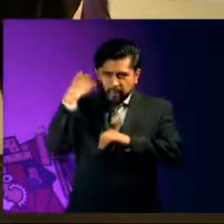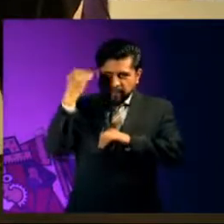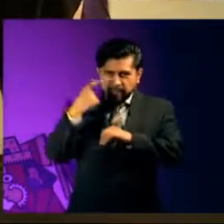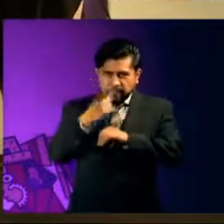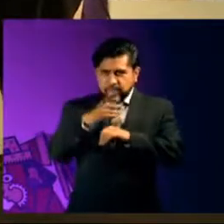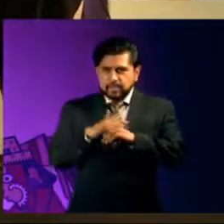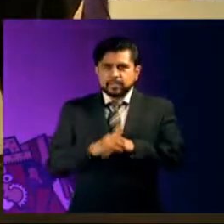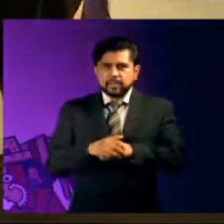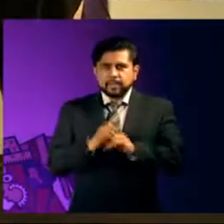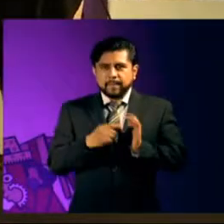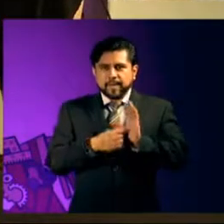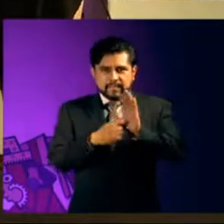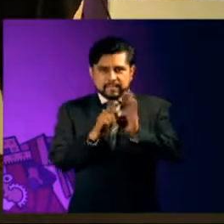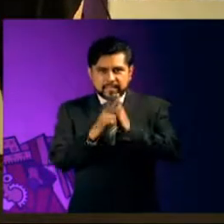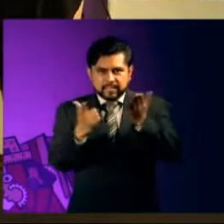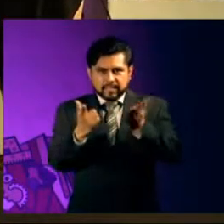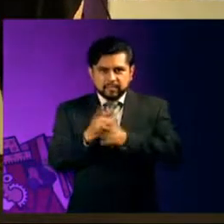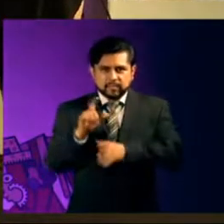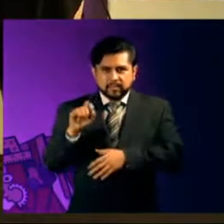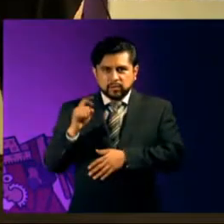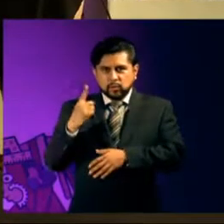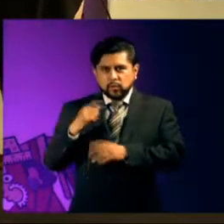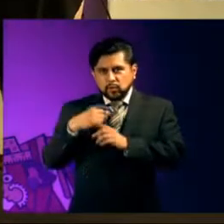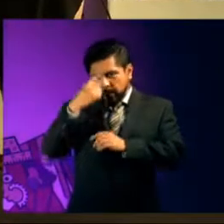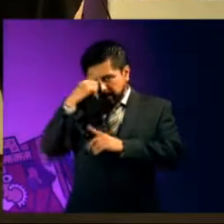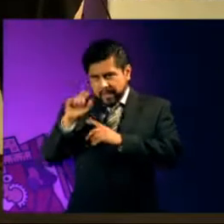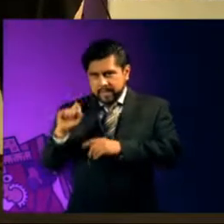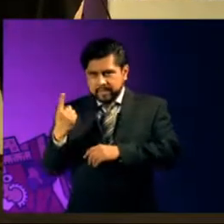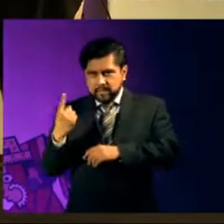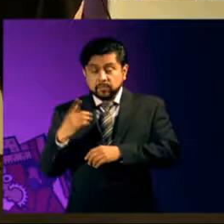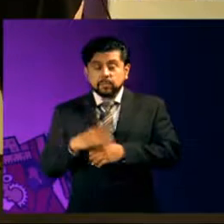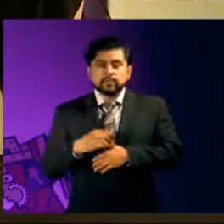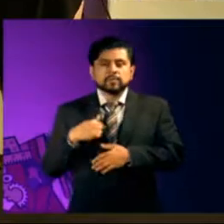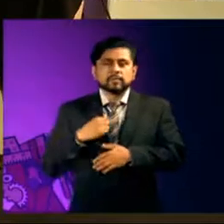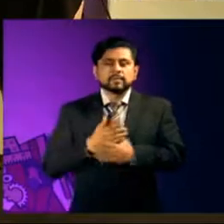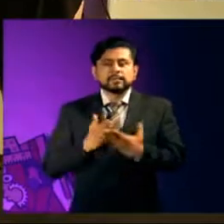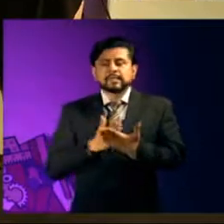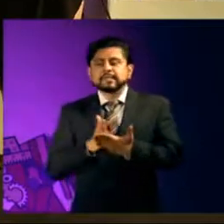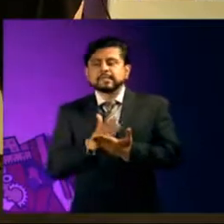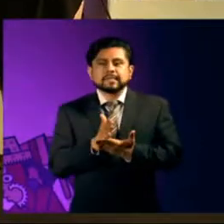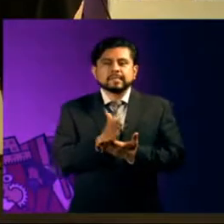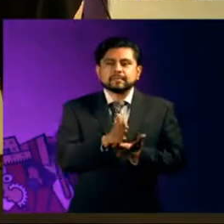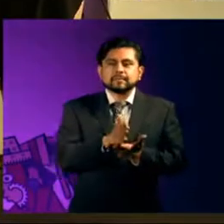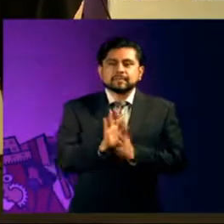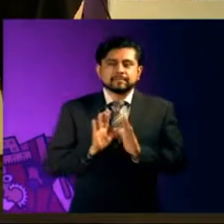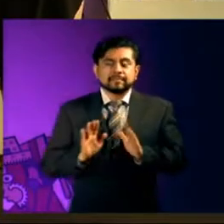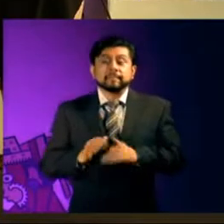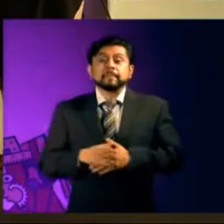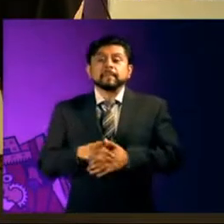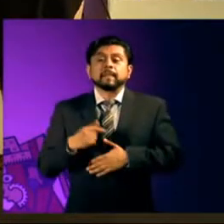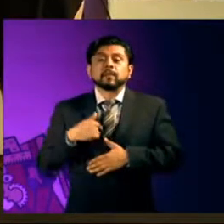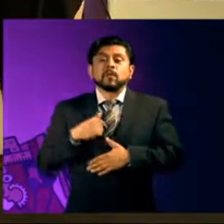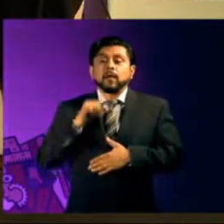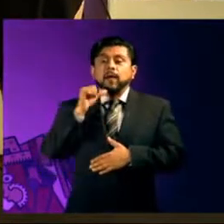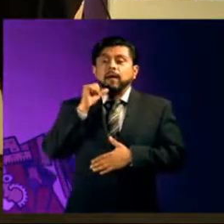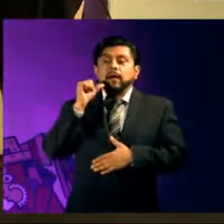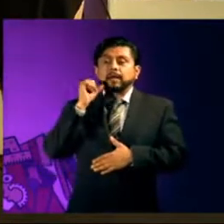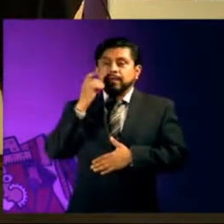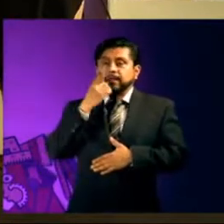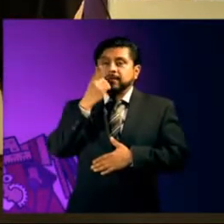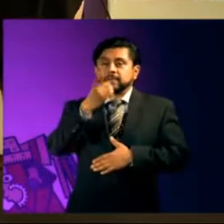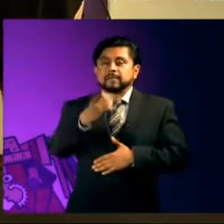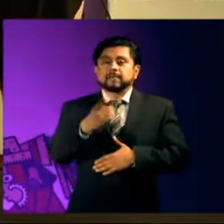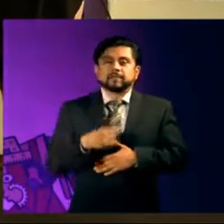21 para el 21 y me colgaron más bien y yo lo había dicho ayer y